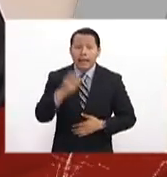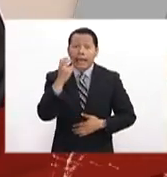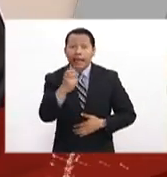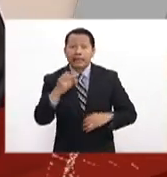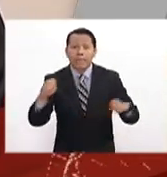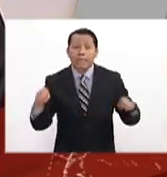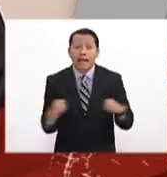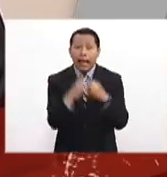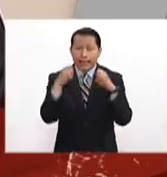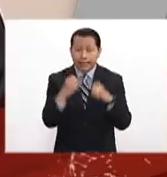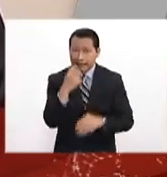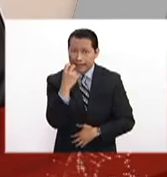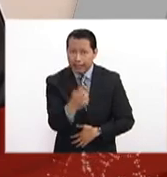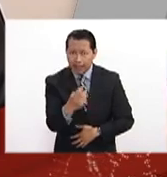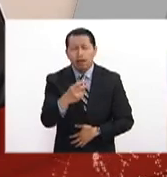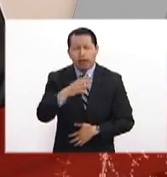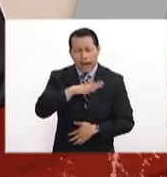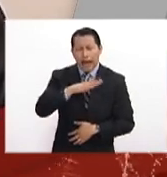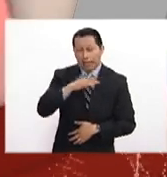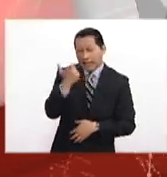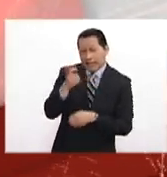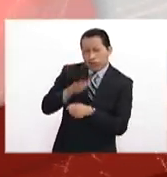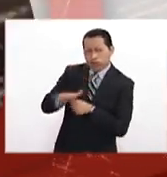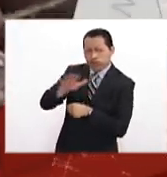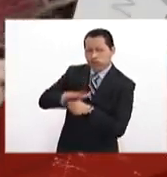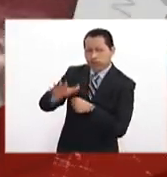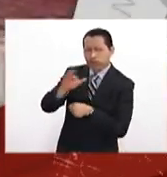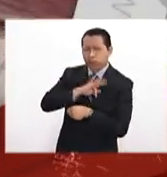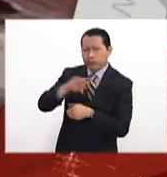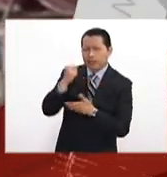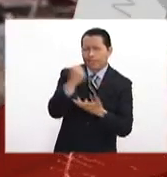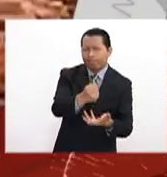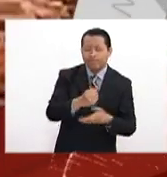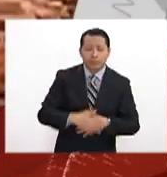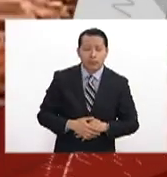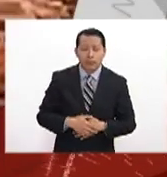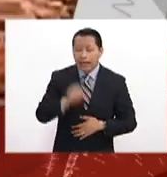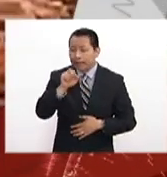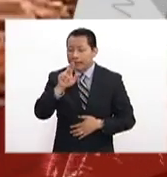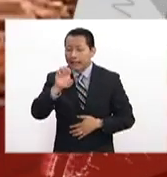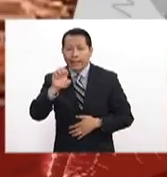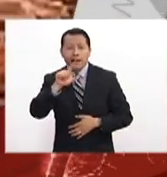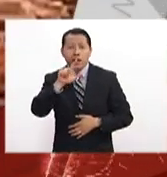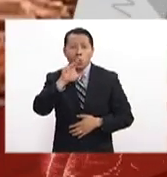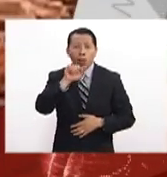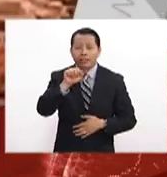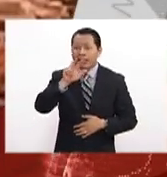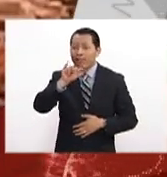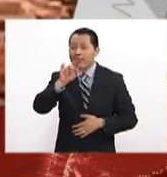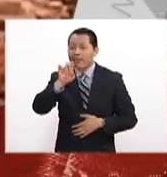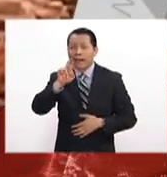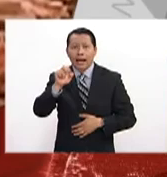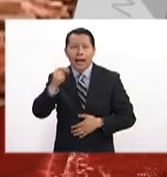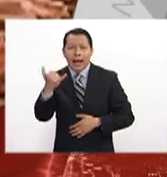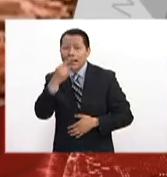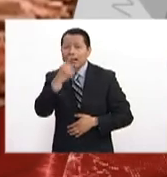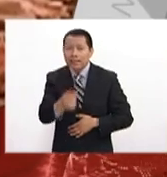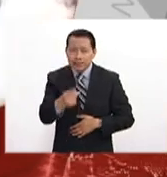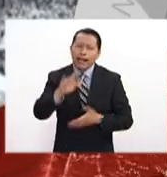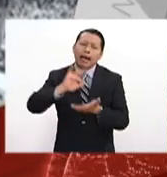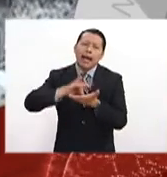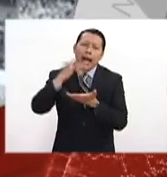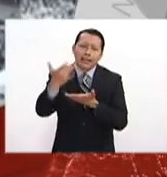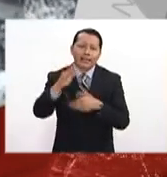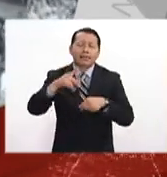contingencia en particular, hay recursos en el Fonden. El secretario de Relaciones Exteriores, Luis Videgaray, agradece las muestras de